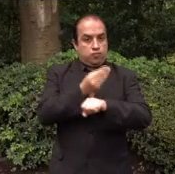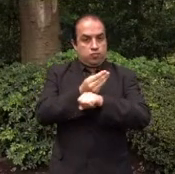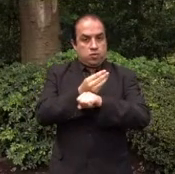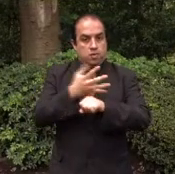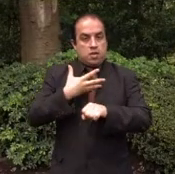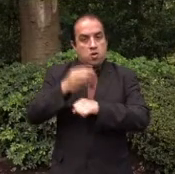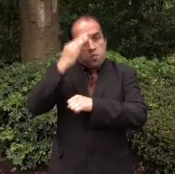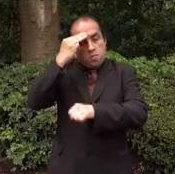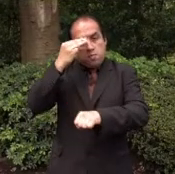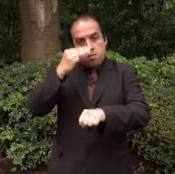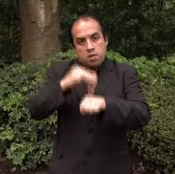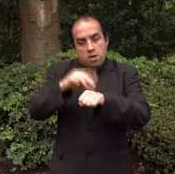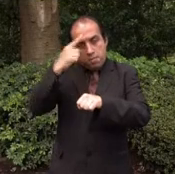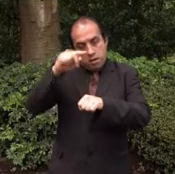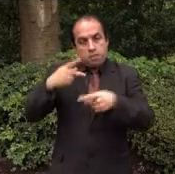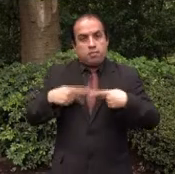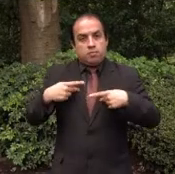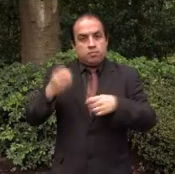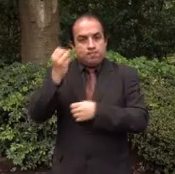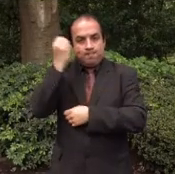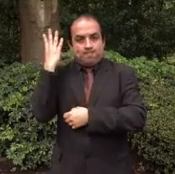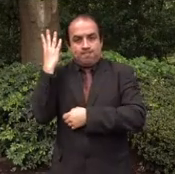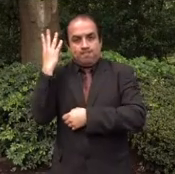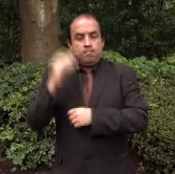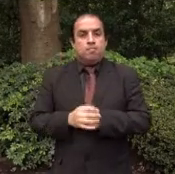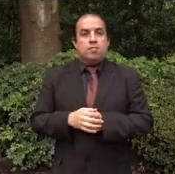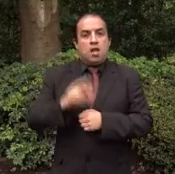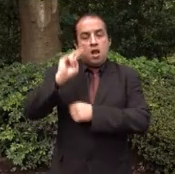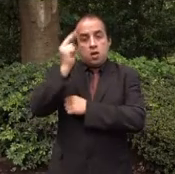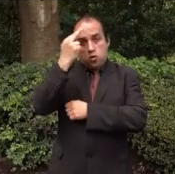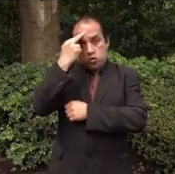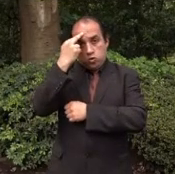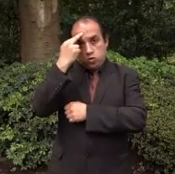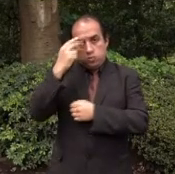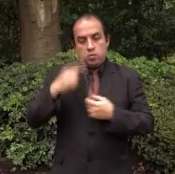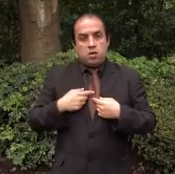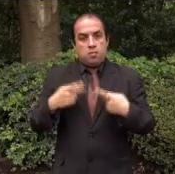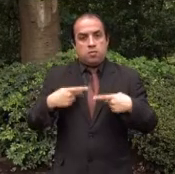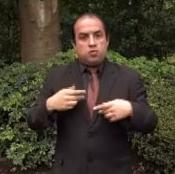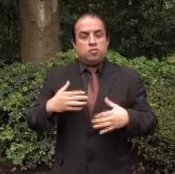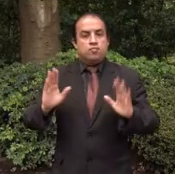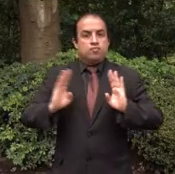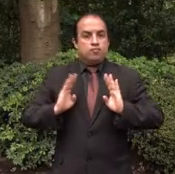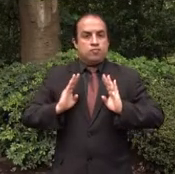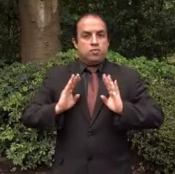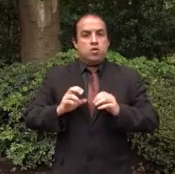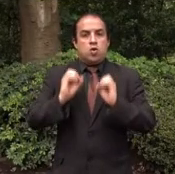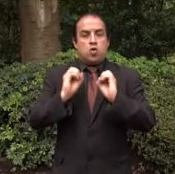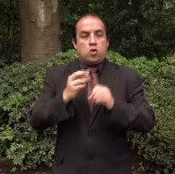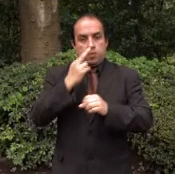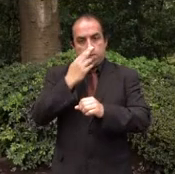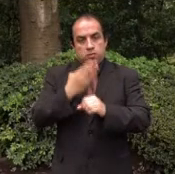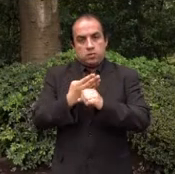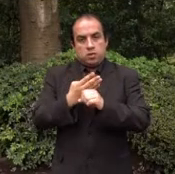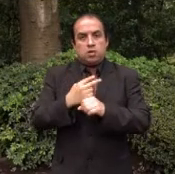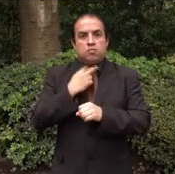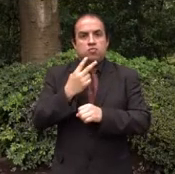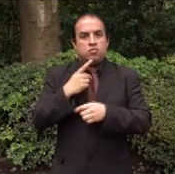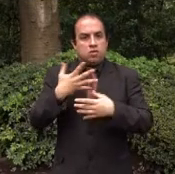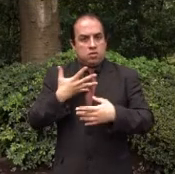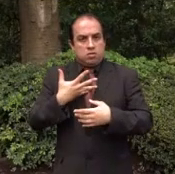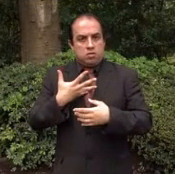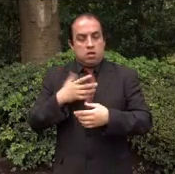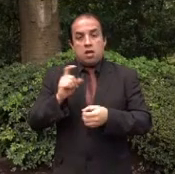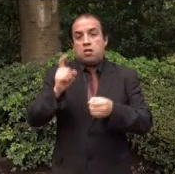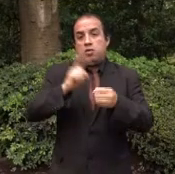los olvidados, el reconocimiento con dignidad a las personas enterradas en las fosas comunes existentes.